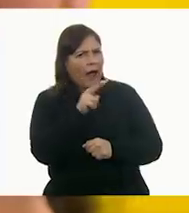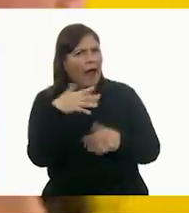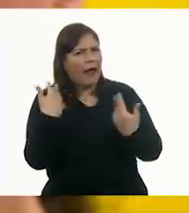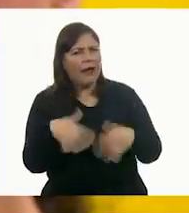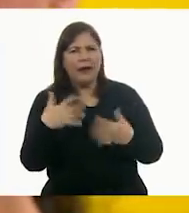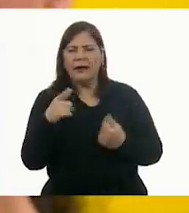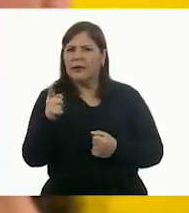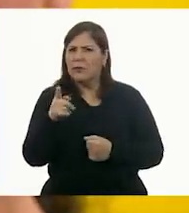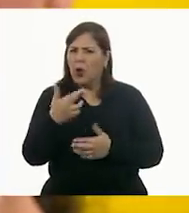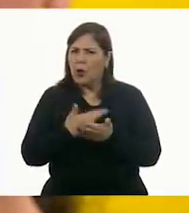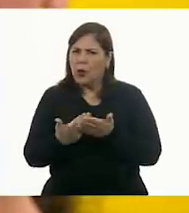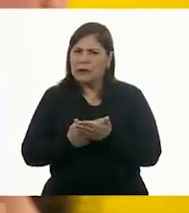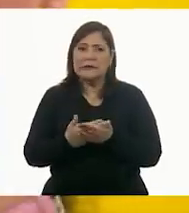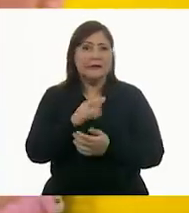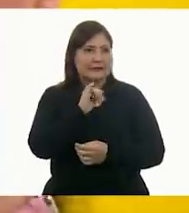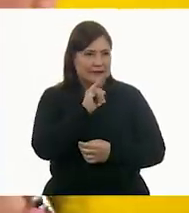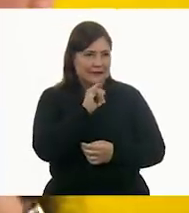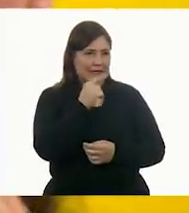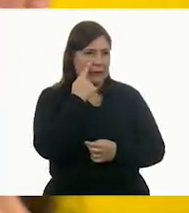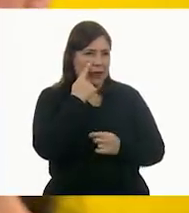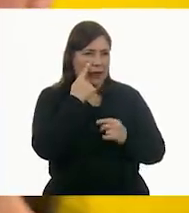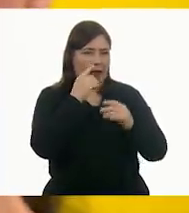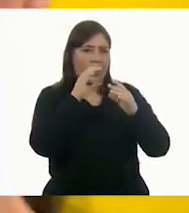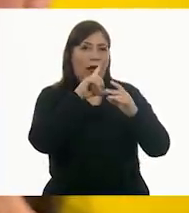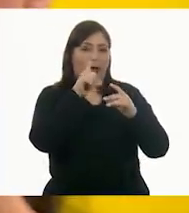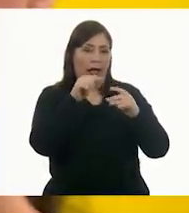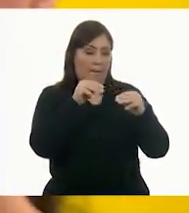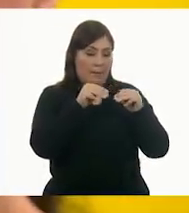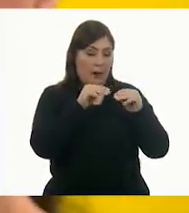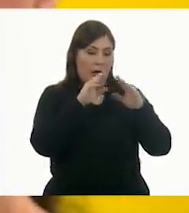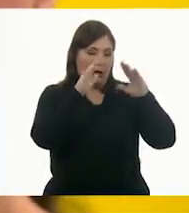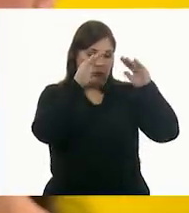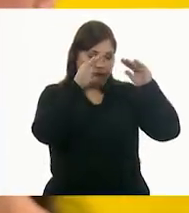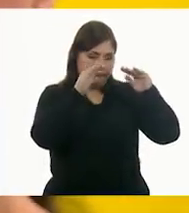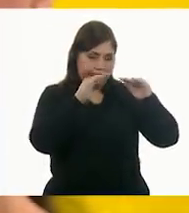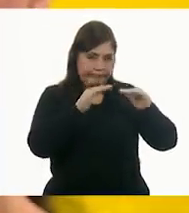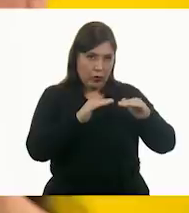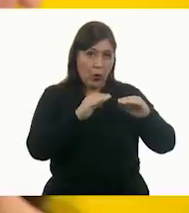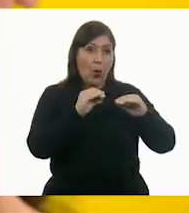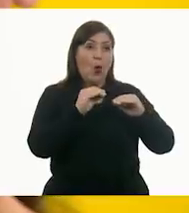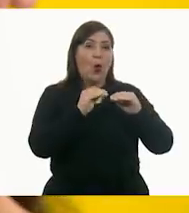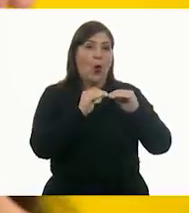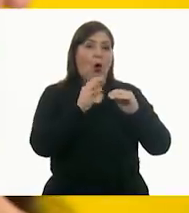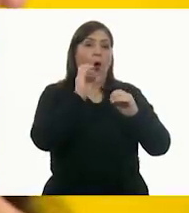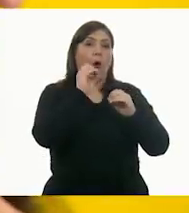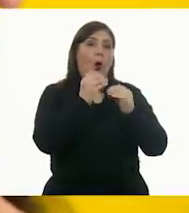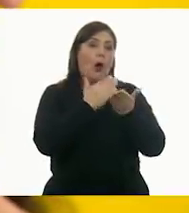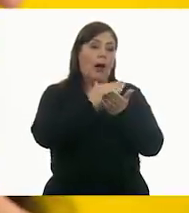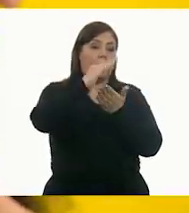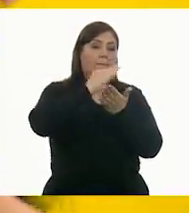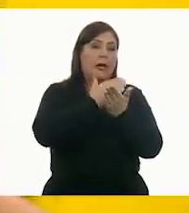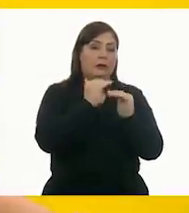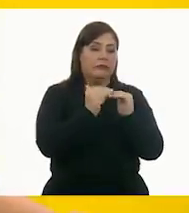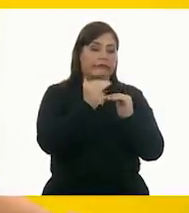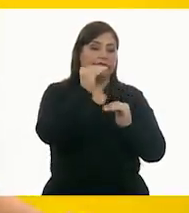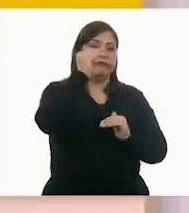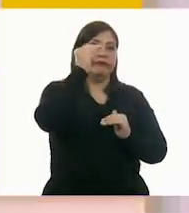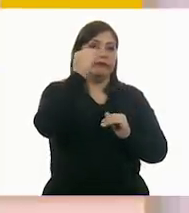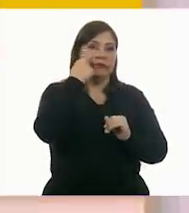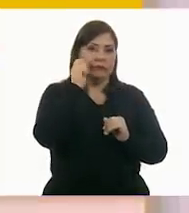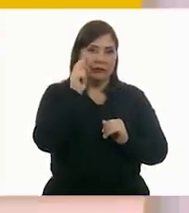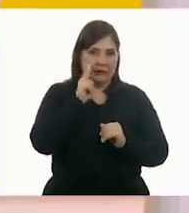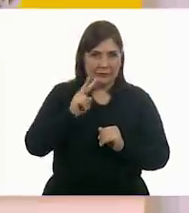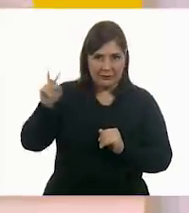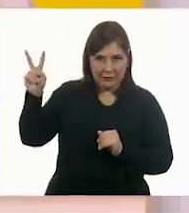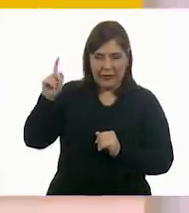Sí. Y ahí está, cuando se deja de mover, todo se va hacia abajo. Exacto, o hacia arriba también, mira, ahí hacia arriba. ¿Ya viste?